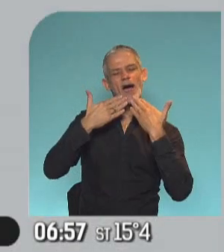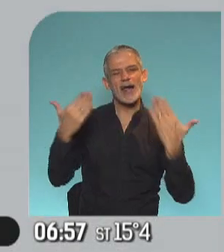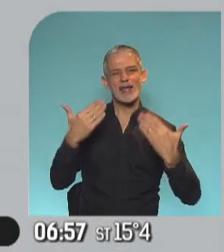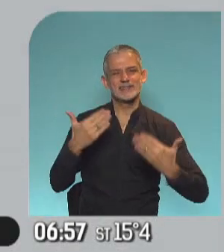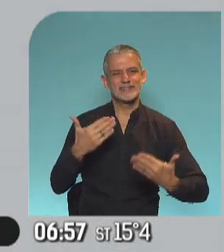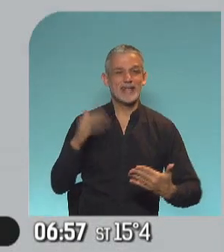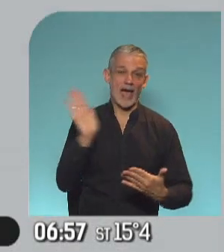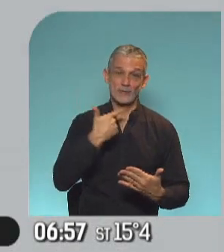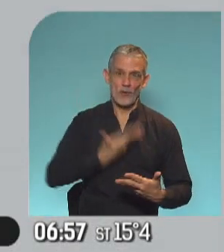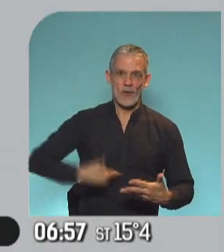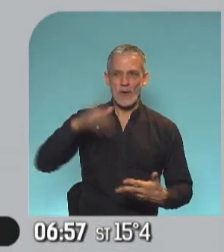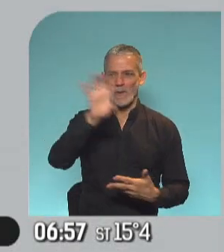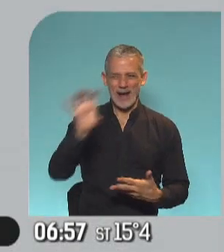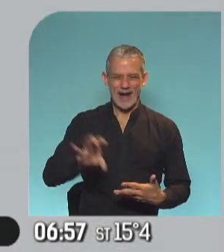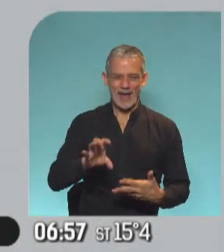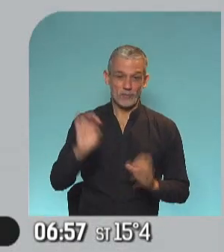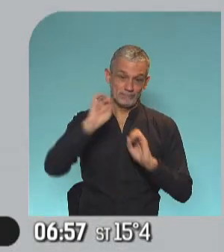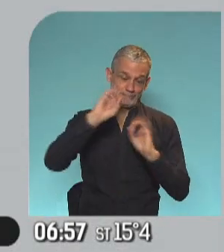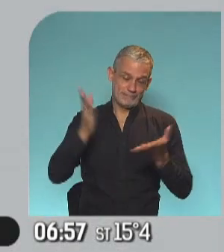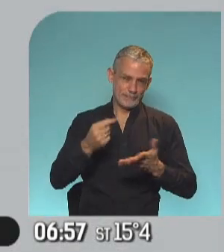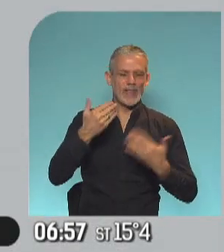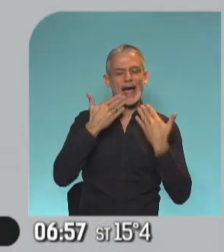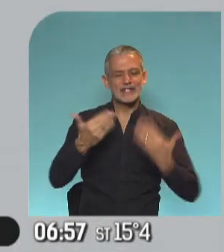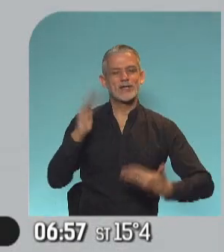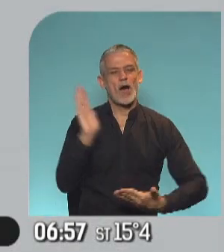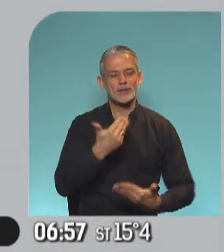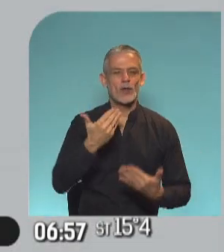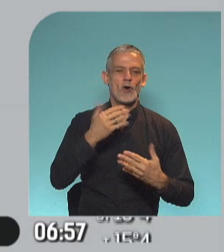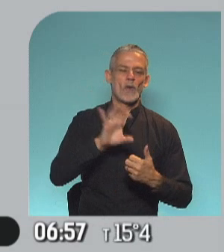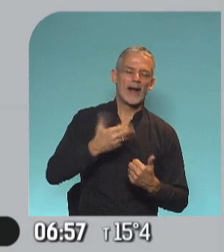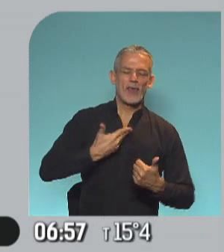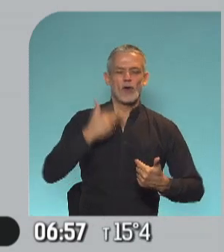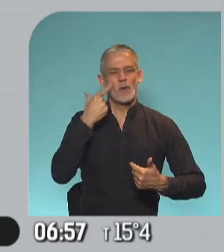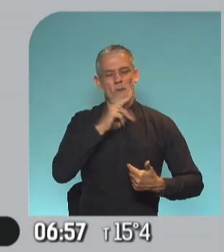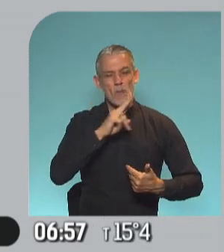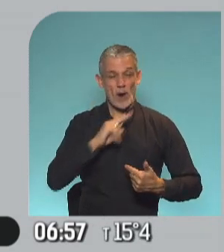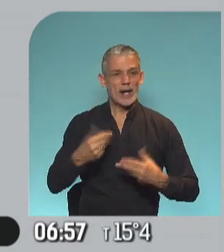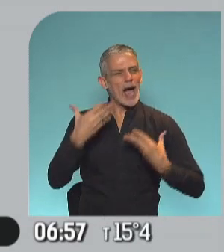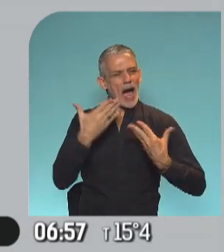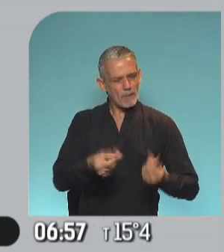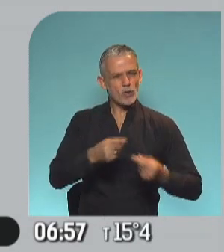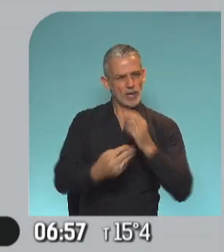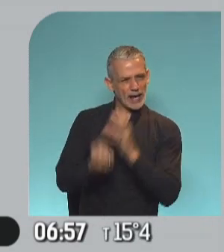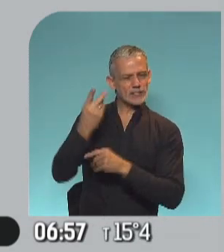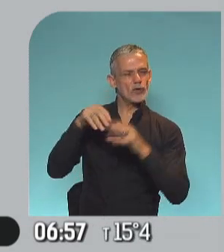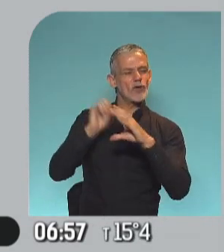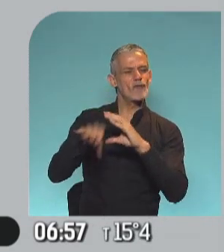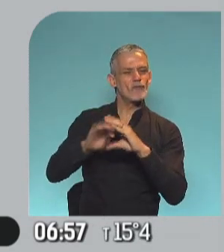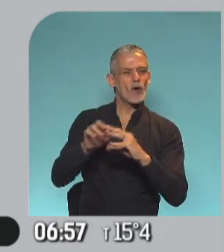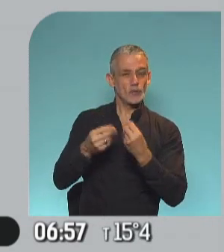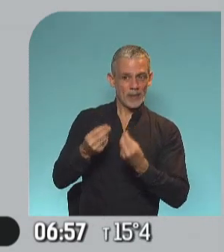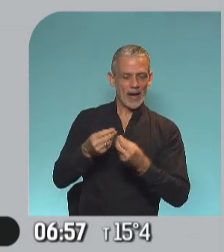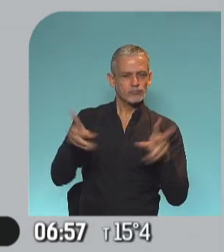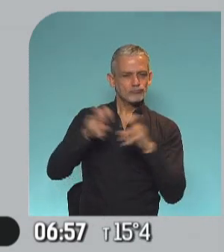a los gobernadores, claramente. Agradezco a los gobernadores y gobernadoras que respaldaron la creación del Fondo de Fortalecimiento